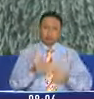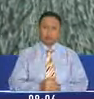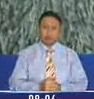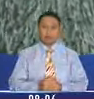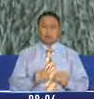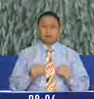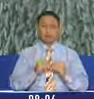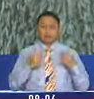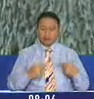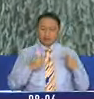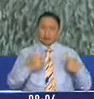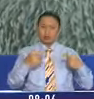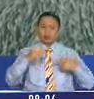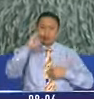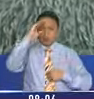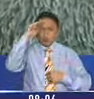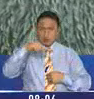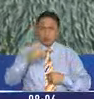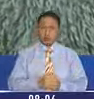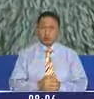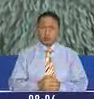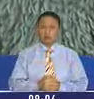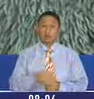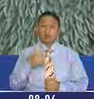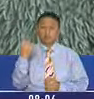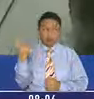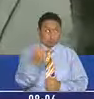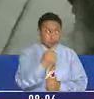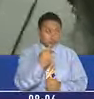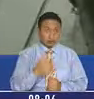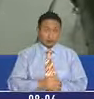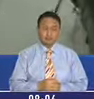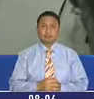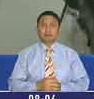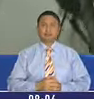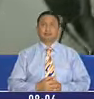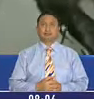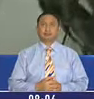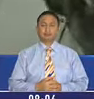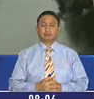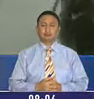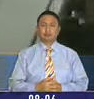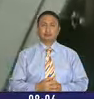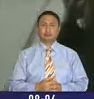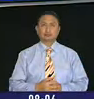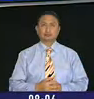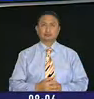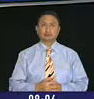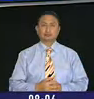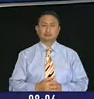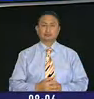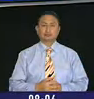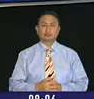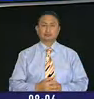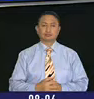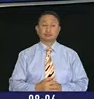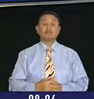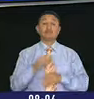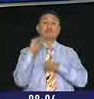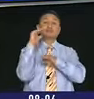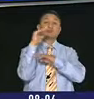más constancia de la policía para que esté haciendo sus rondas. En Quito informó Adriana Rojas. En el sector de San